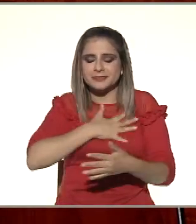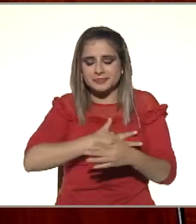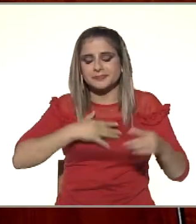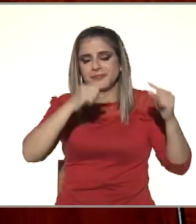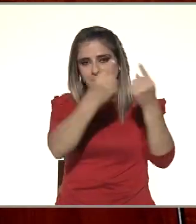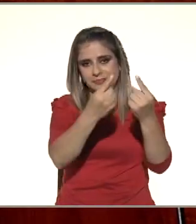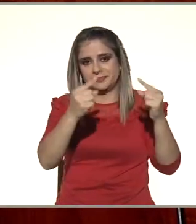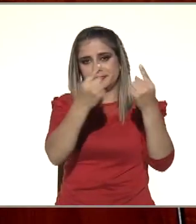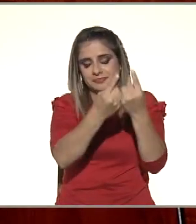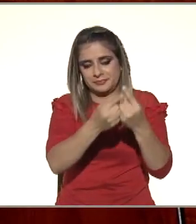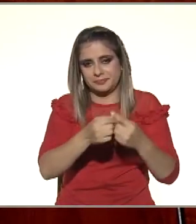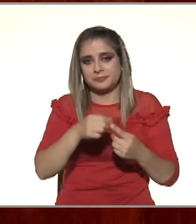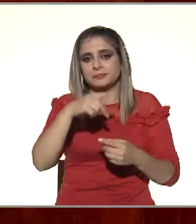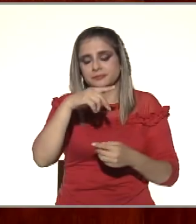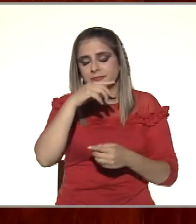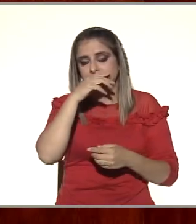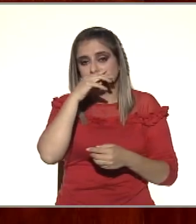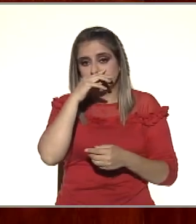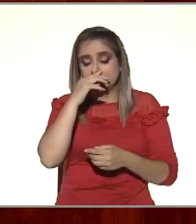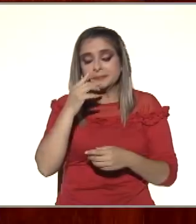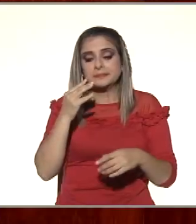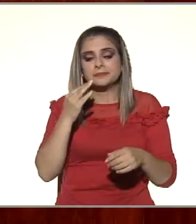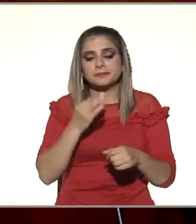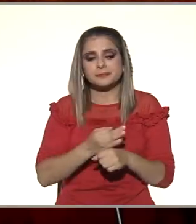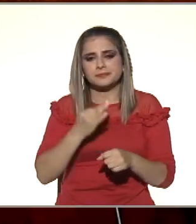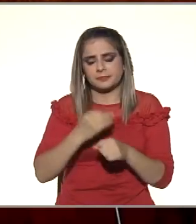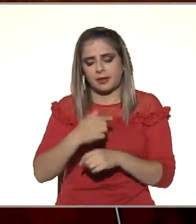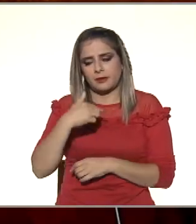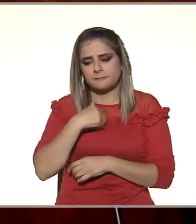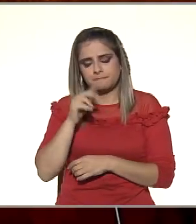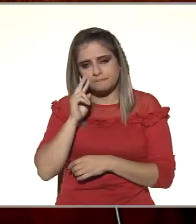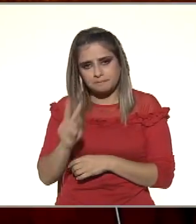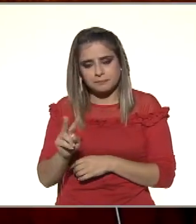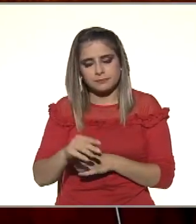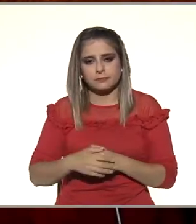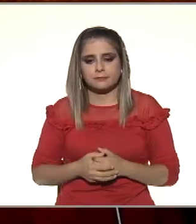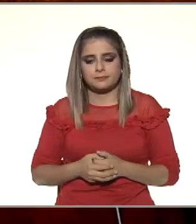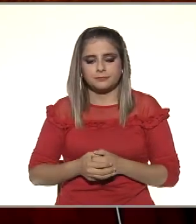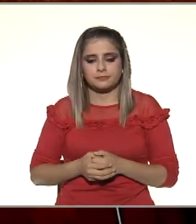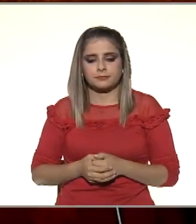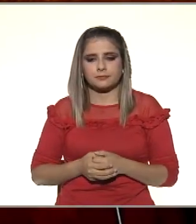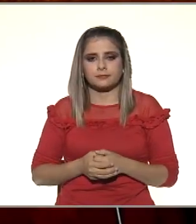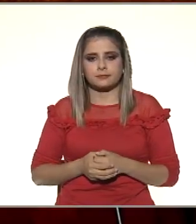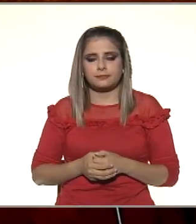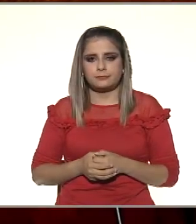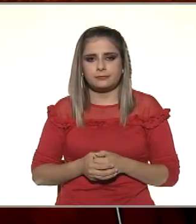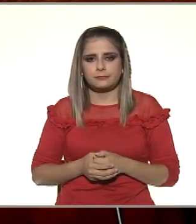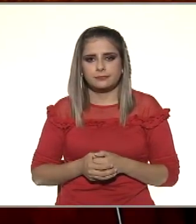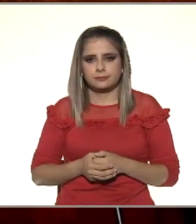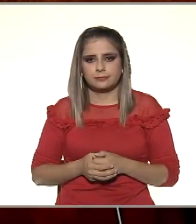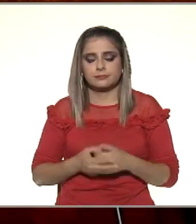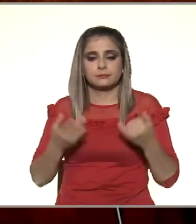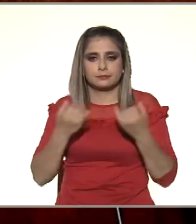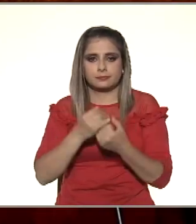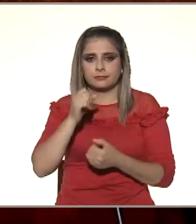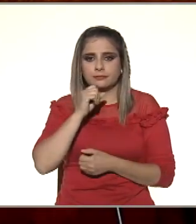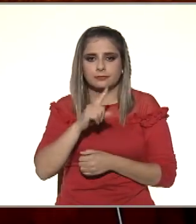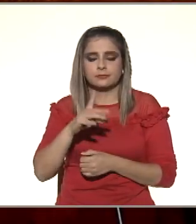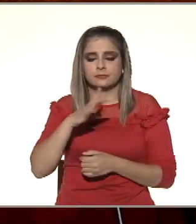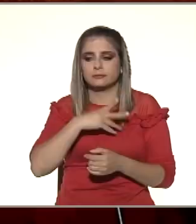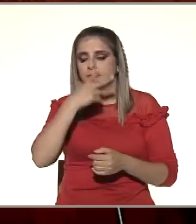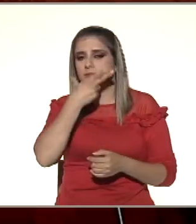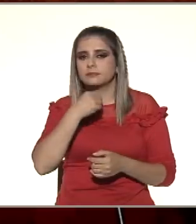es súper necesario. Y fíjate, ahorita estaba oyendo que también tiene un componente genérico,